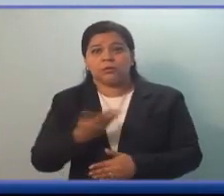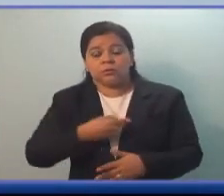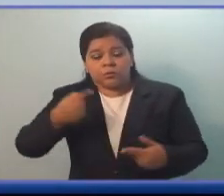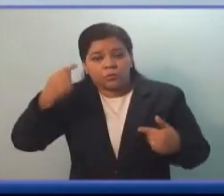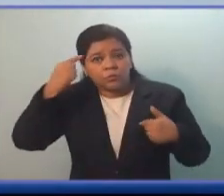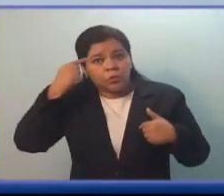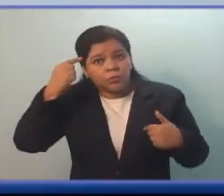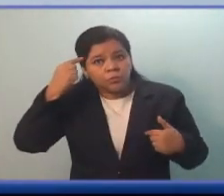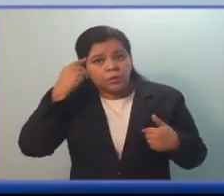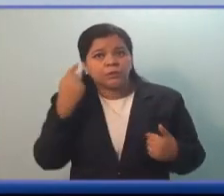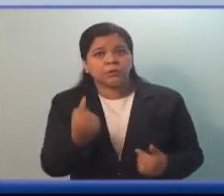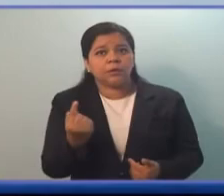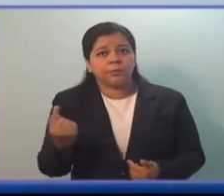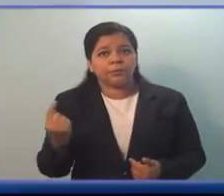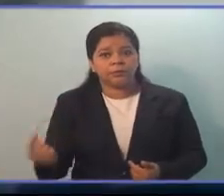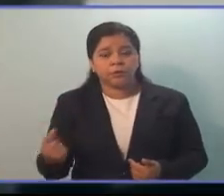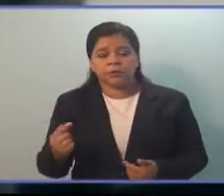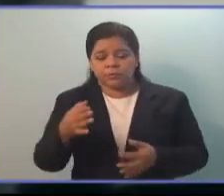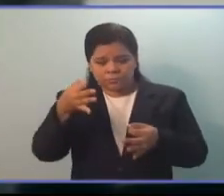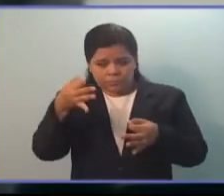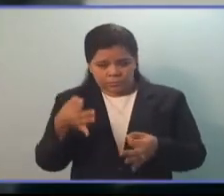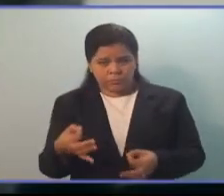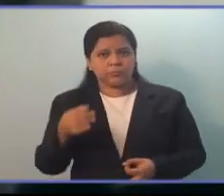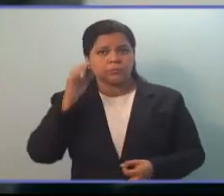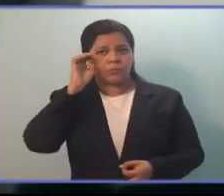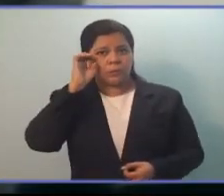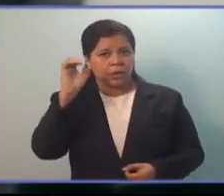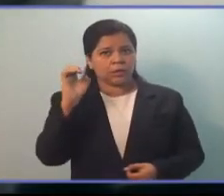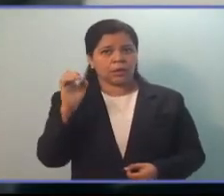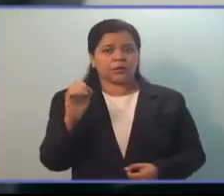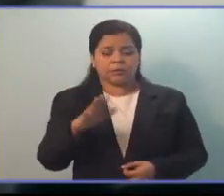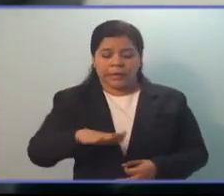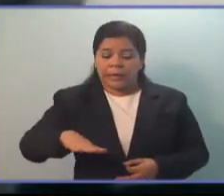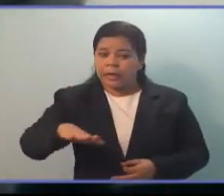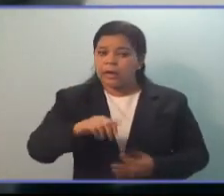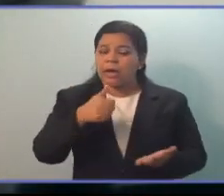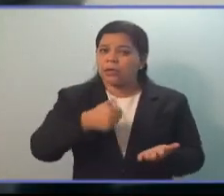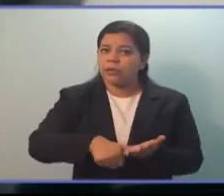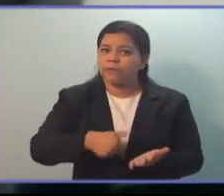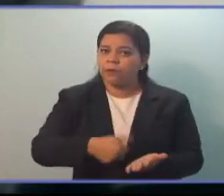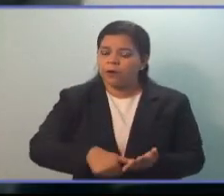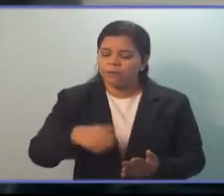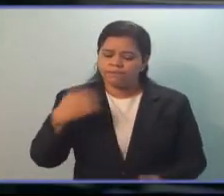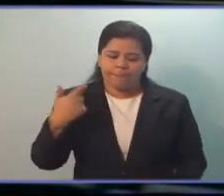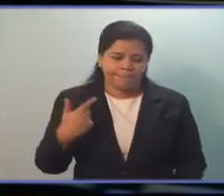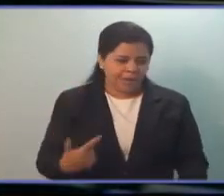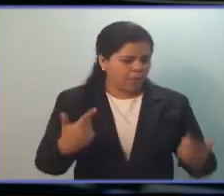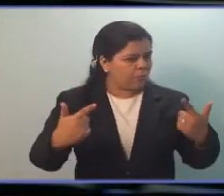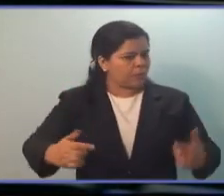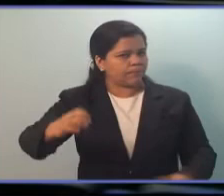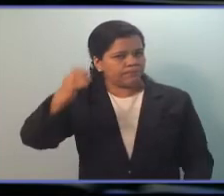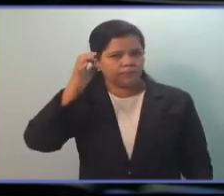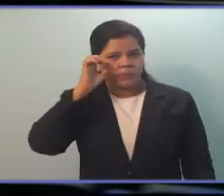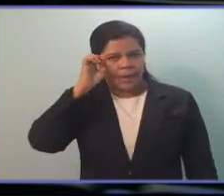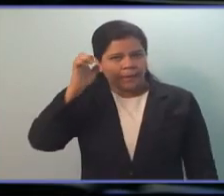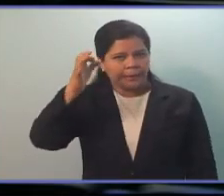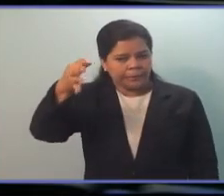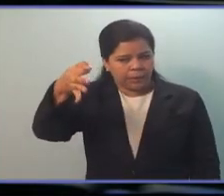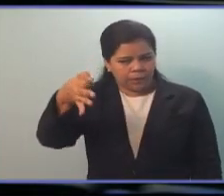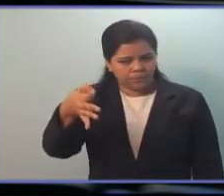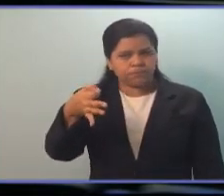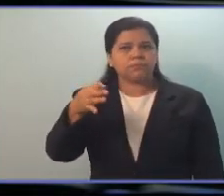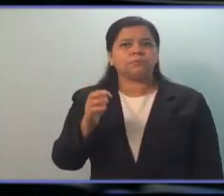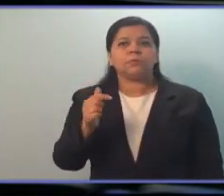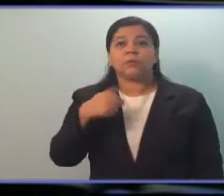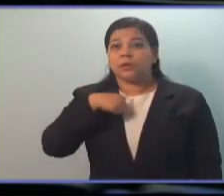de un comportamiento ético y sobre todo en el área jurisdiccional comportamiento ético. Yo quisiera destacar una cuestión que a mí